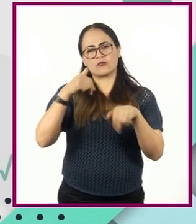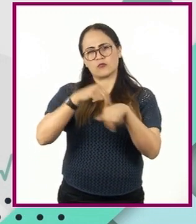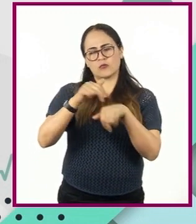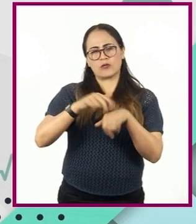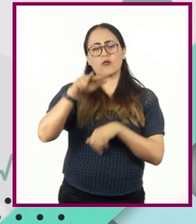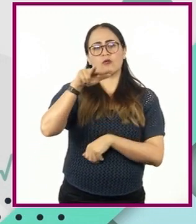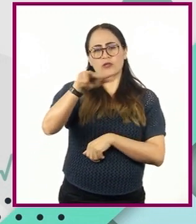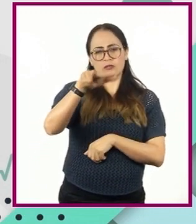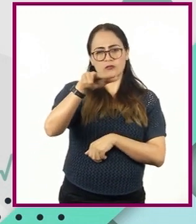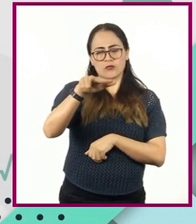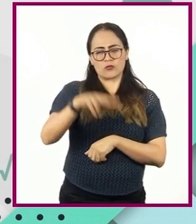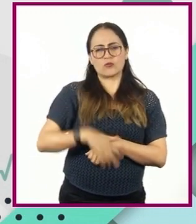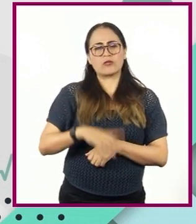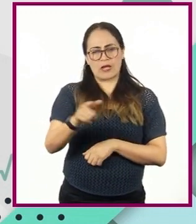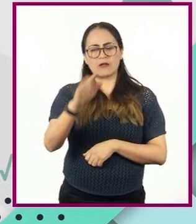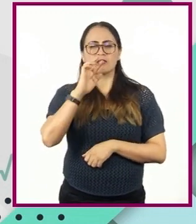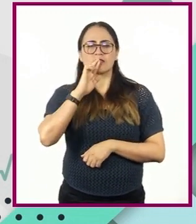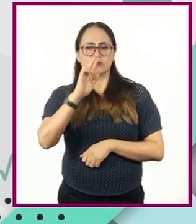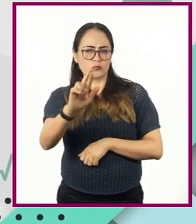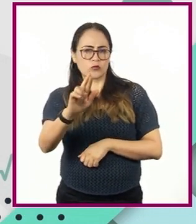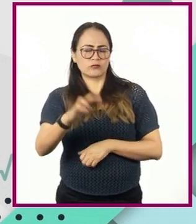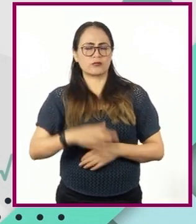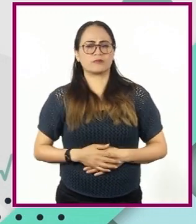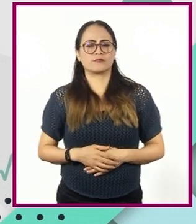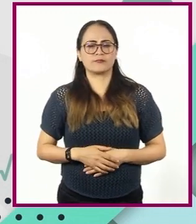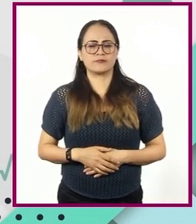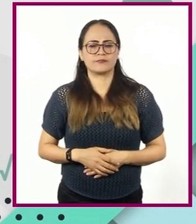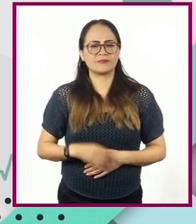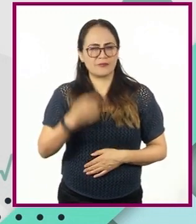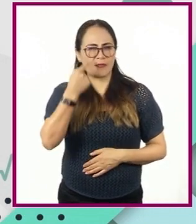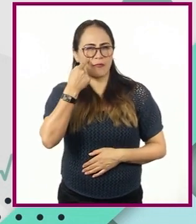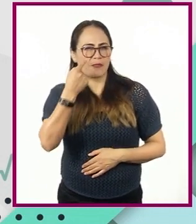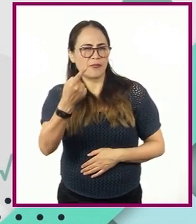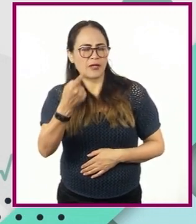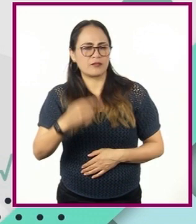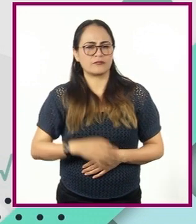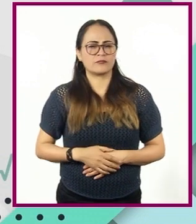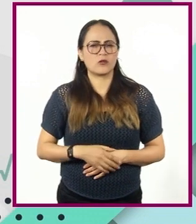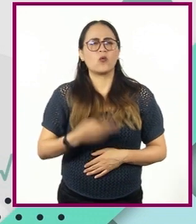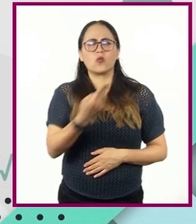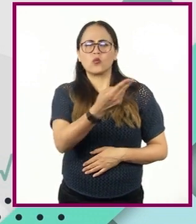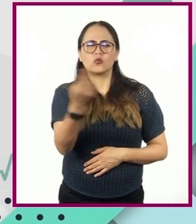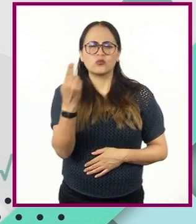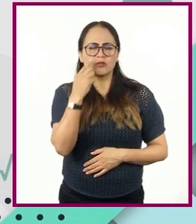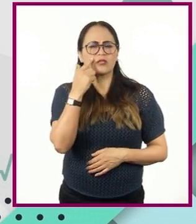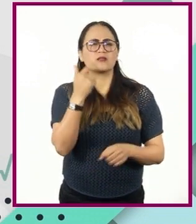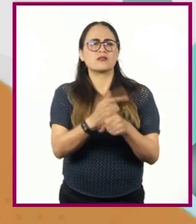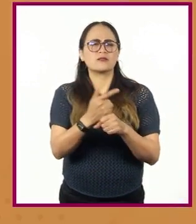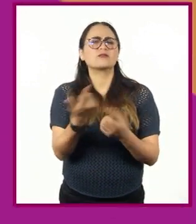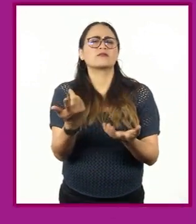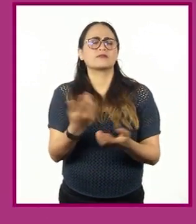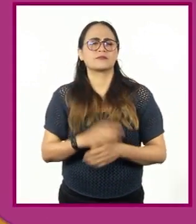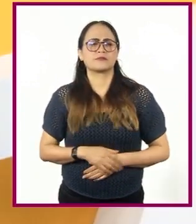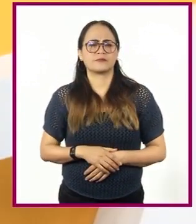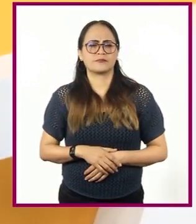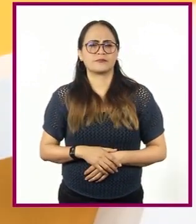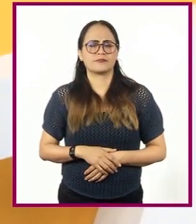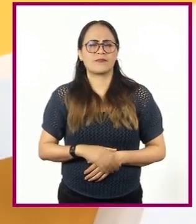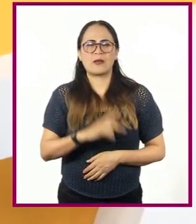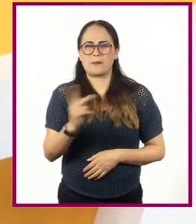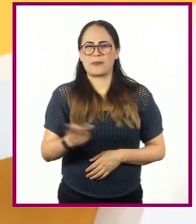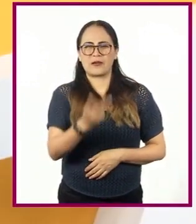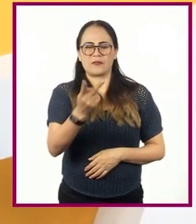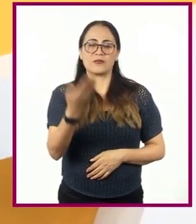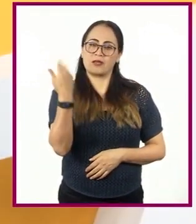cada una de las sumas. Analicemos los resultados obtenidos. ¿Qué identifican? Retomemos la pregunta